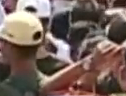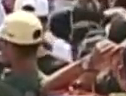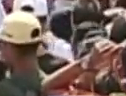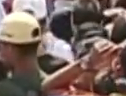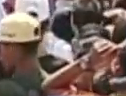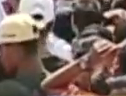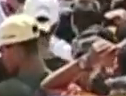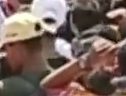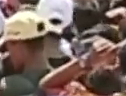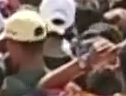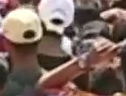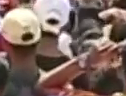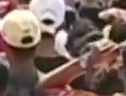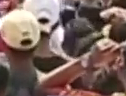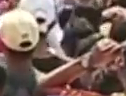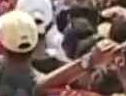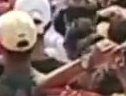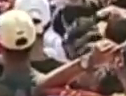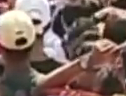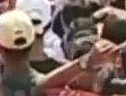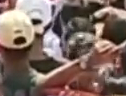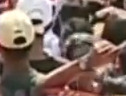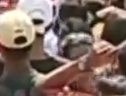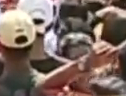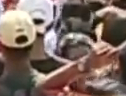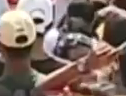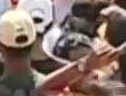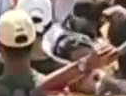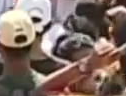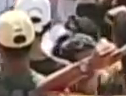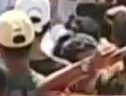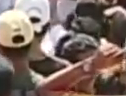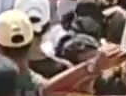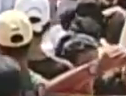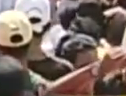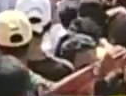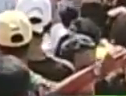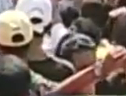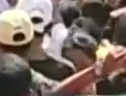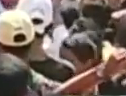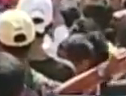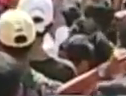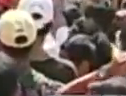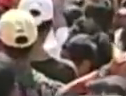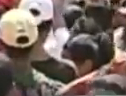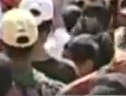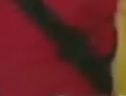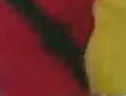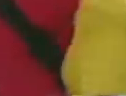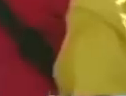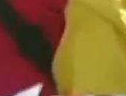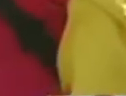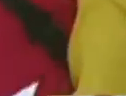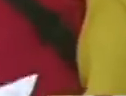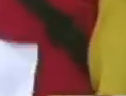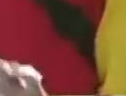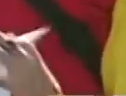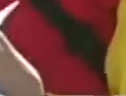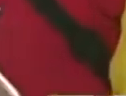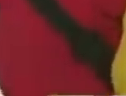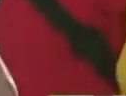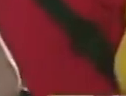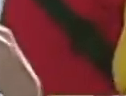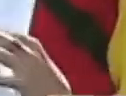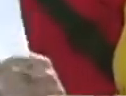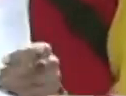¡Que viva Aragua, caramba! Bueno, presidente, ¿me puedo hablar acá? Para no darle la espalda a ninguno.